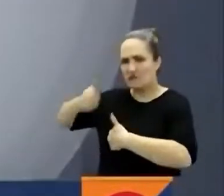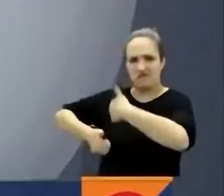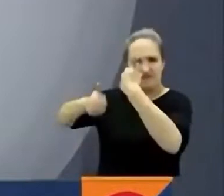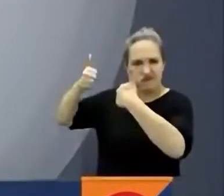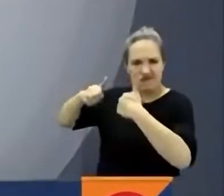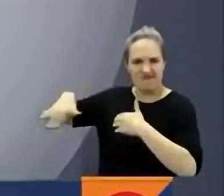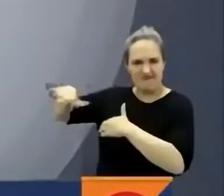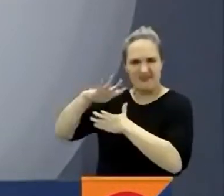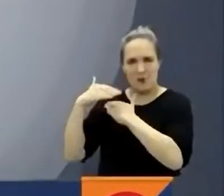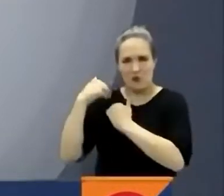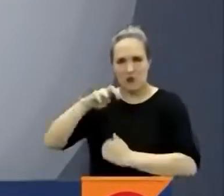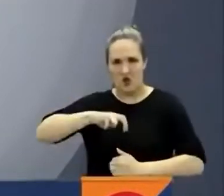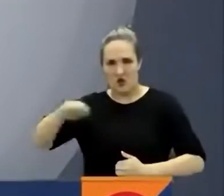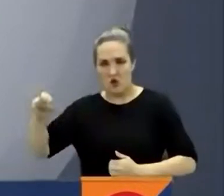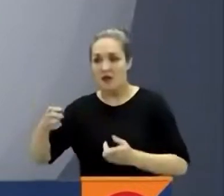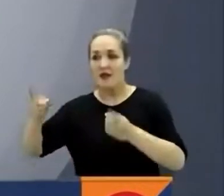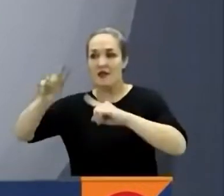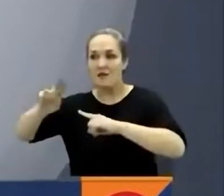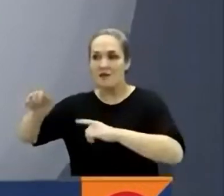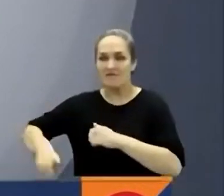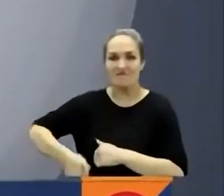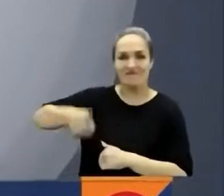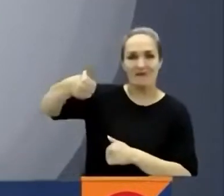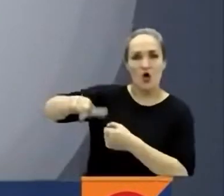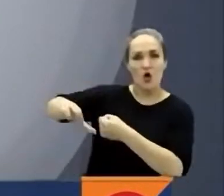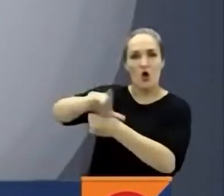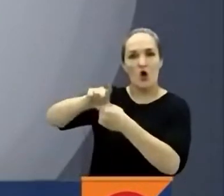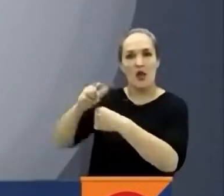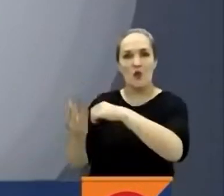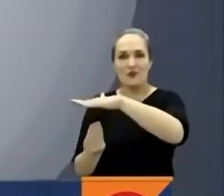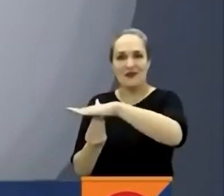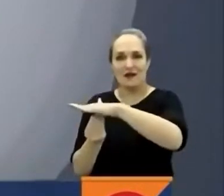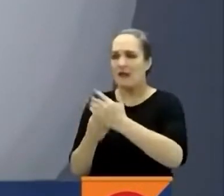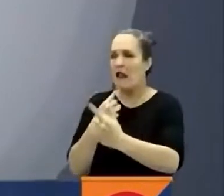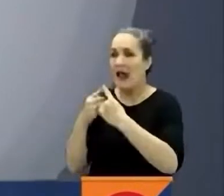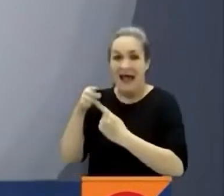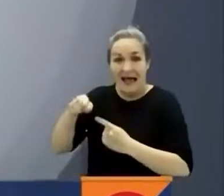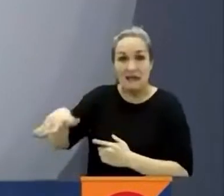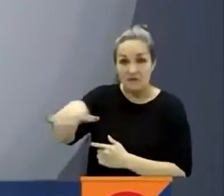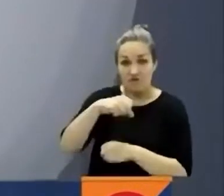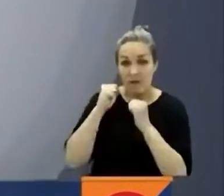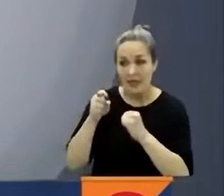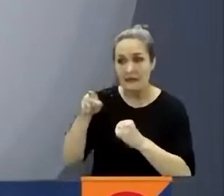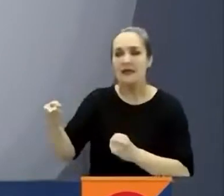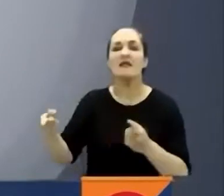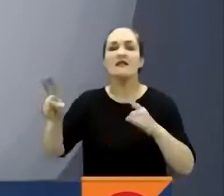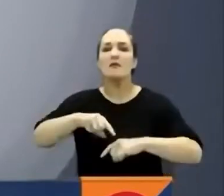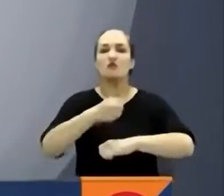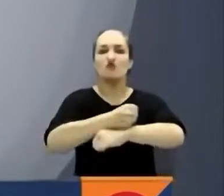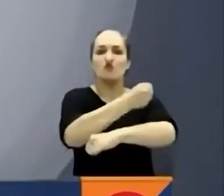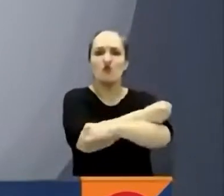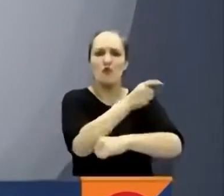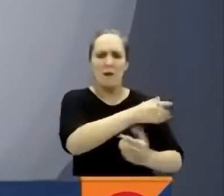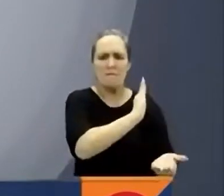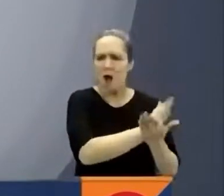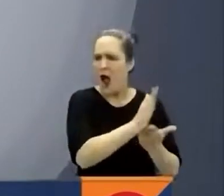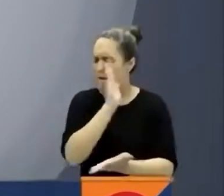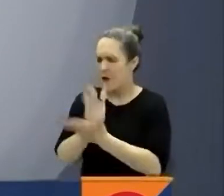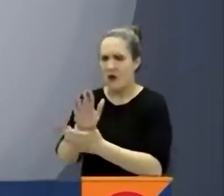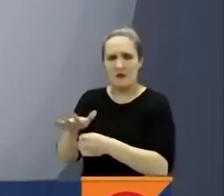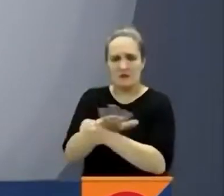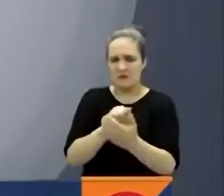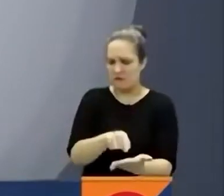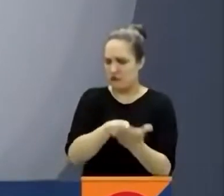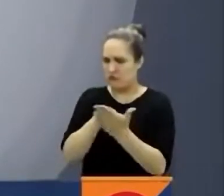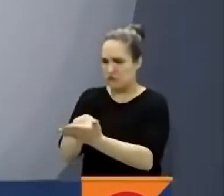zona norte, con el comandante de la localidad de Usaquén, en donde este sector y también en la localidad de Suba se han registrado estos últimos